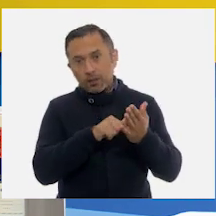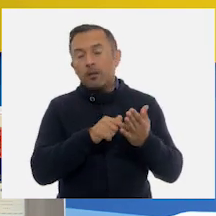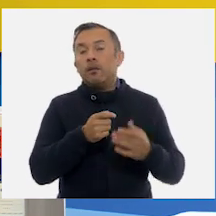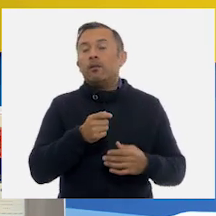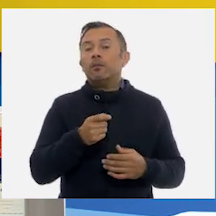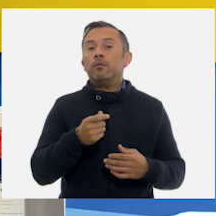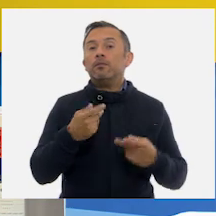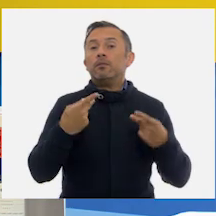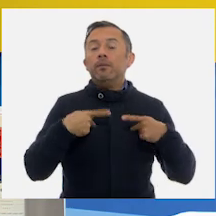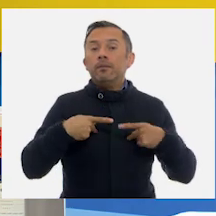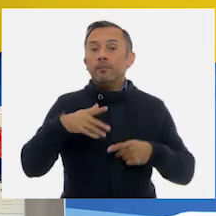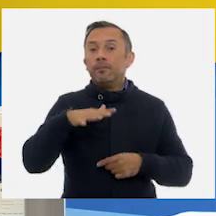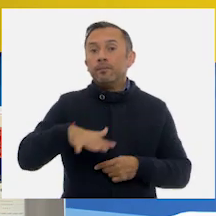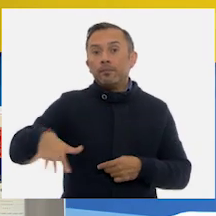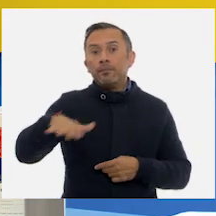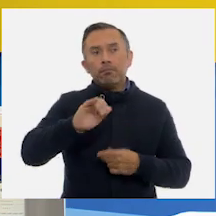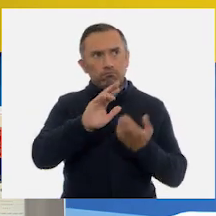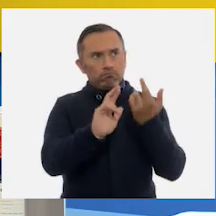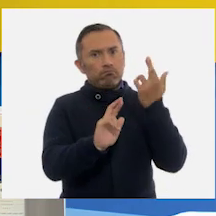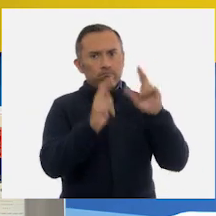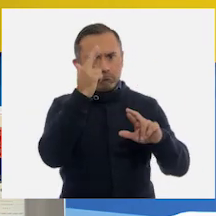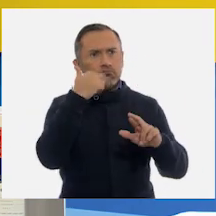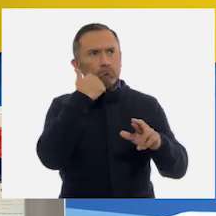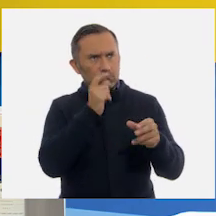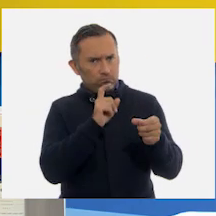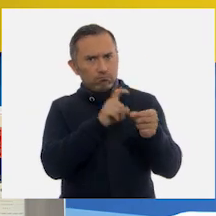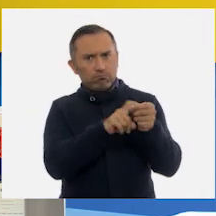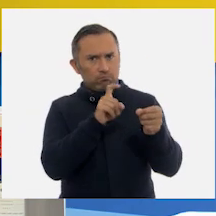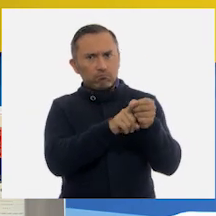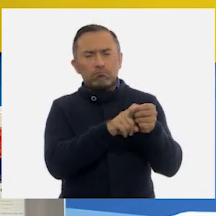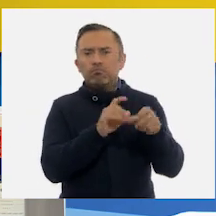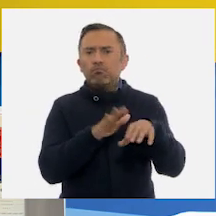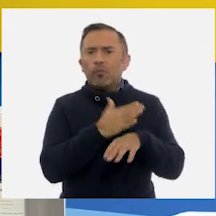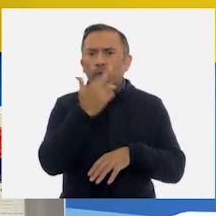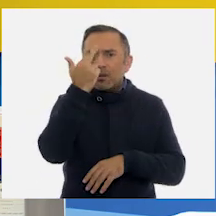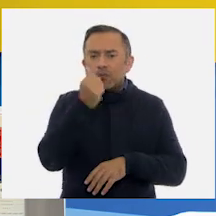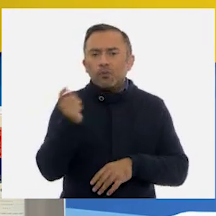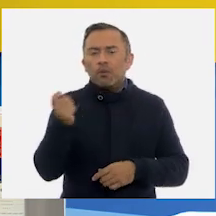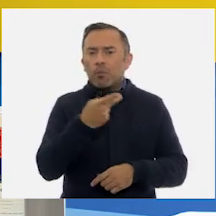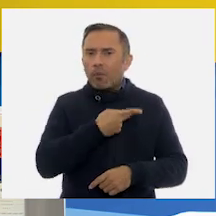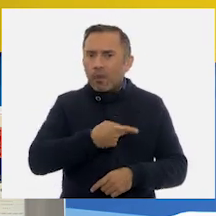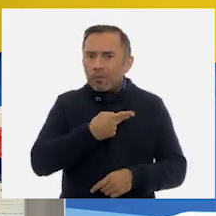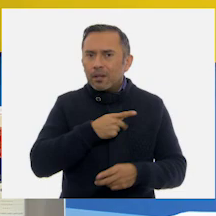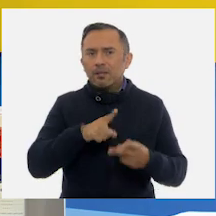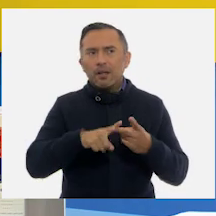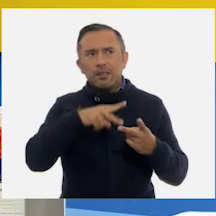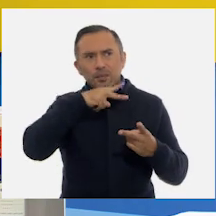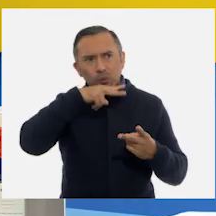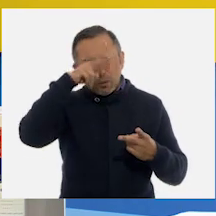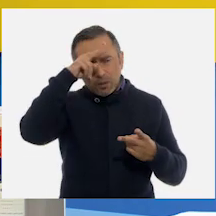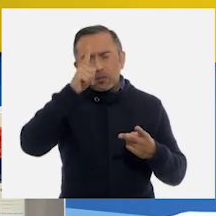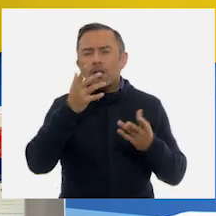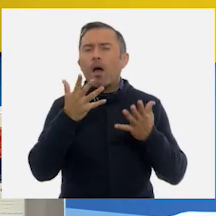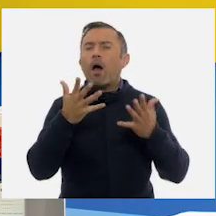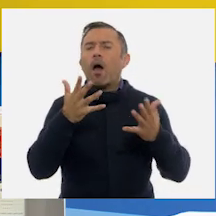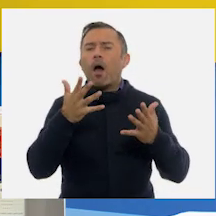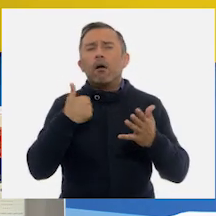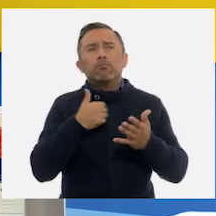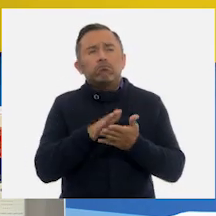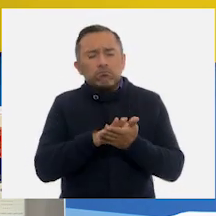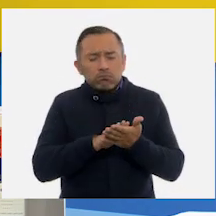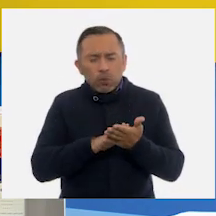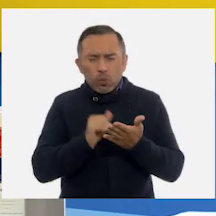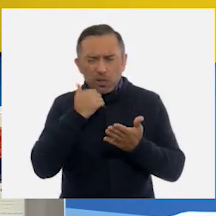la gente se unía a la revolución eran la pobreza, la ignorancia y el deseo de vivir de mejor manera. Y una